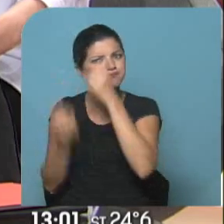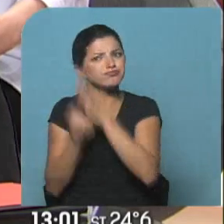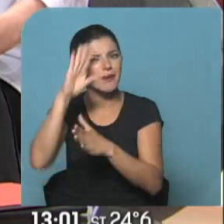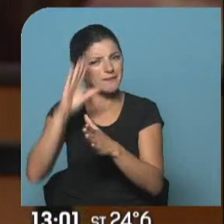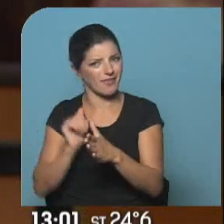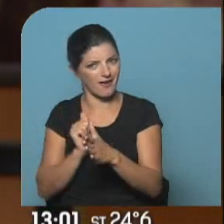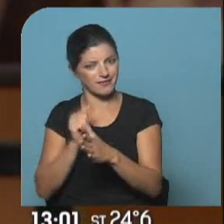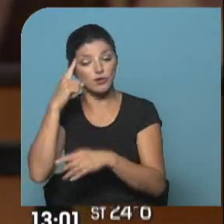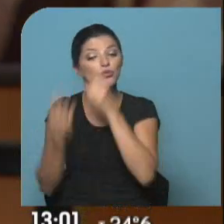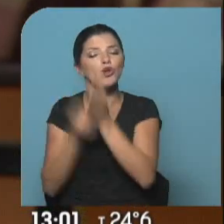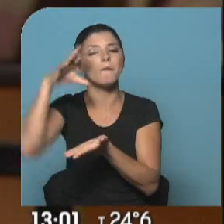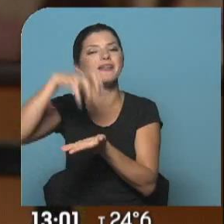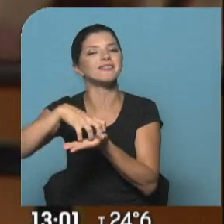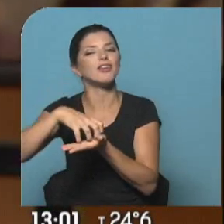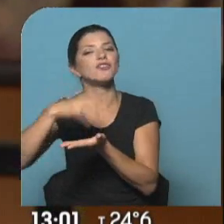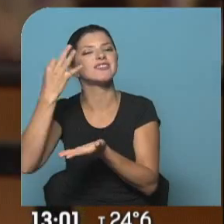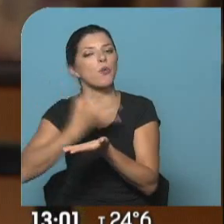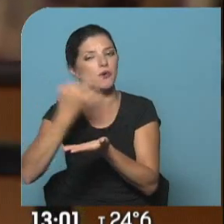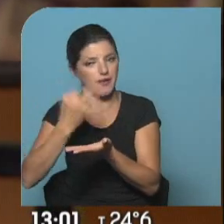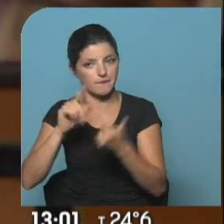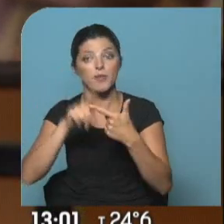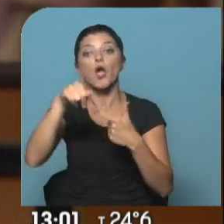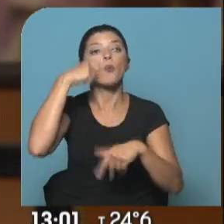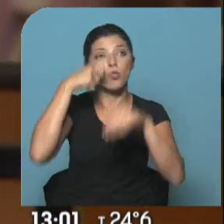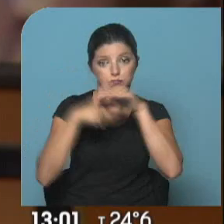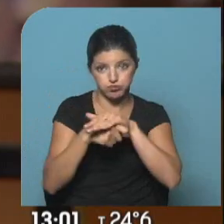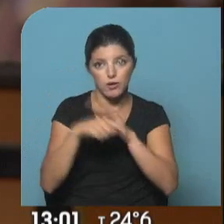Security. Cuando tienen el problema de las drogas, crearon la DEA.